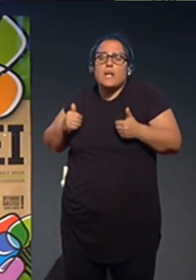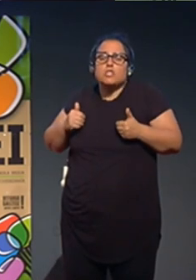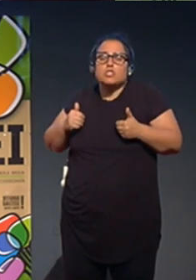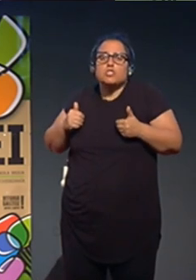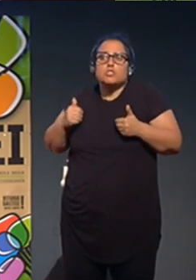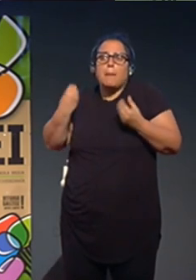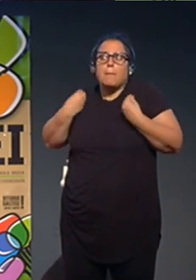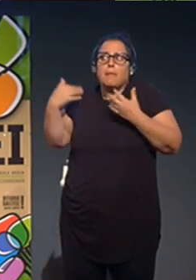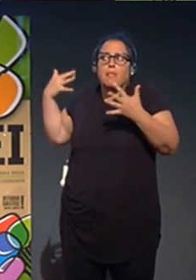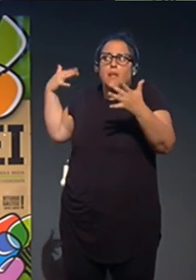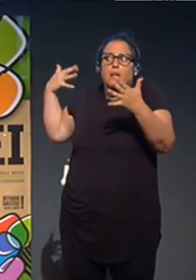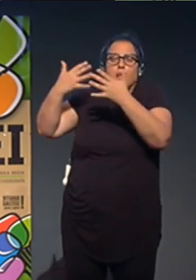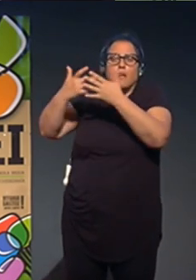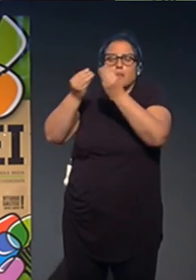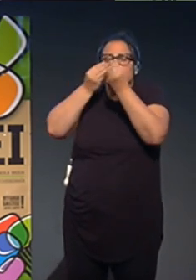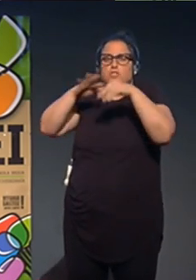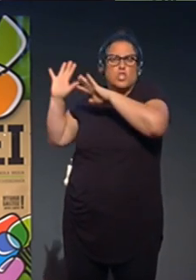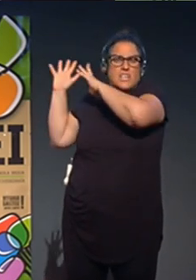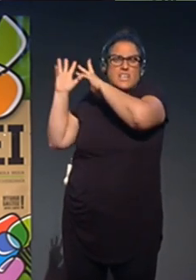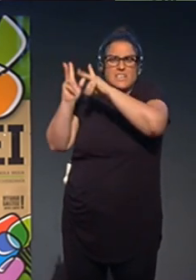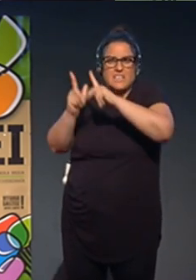humanidad en 1 cm